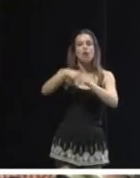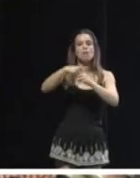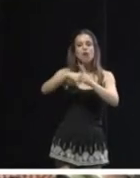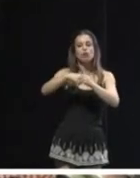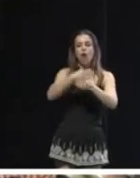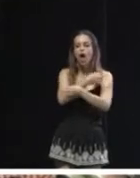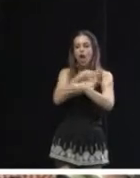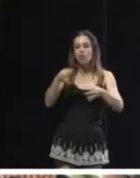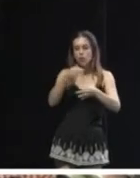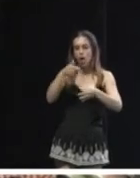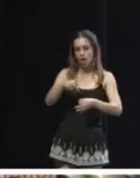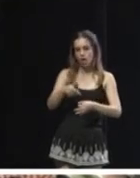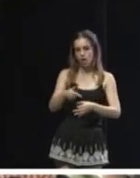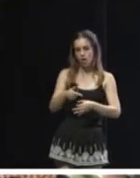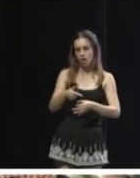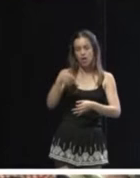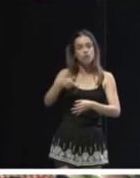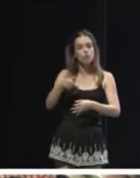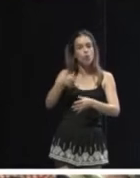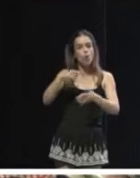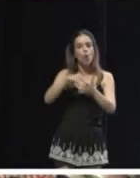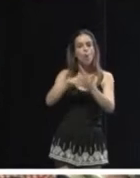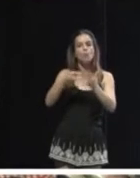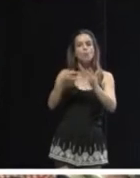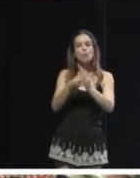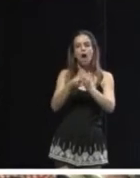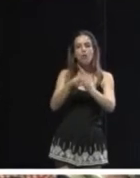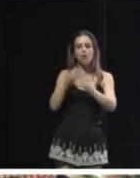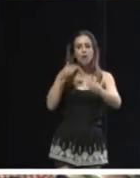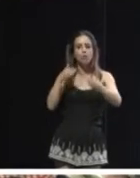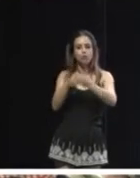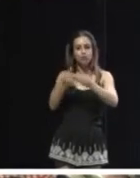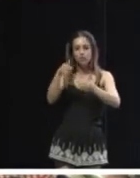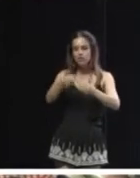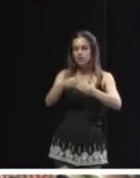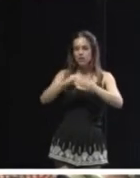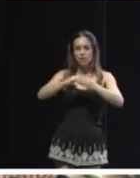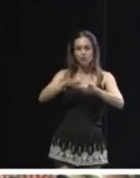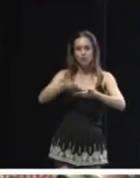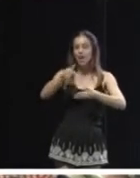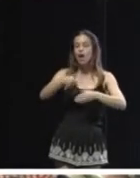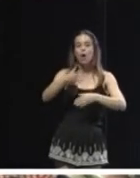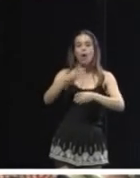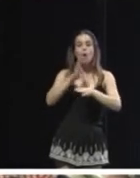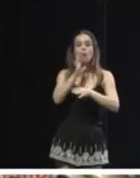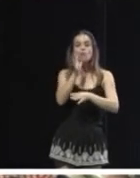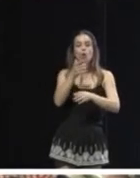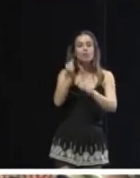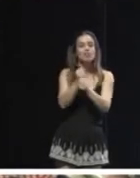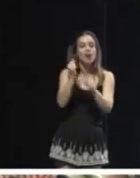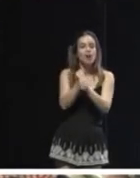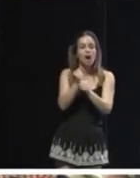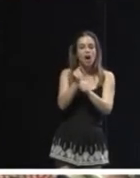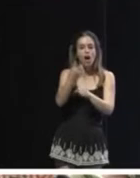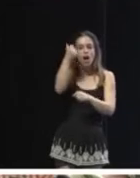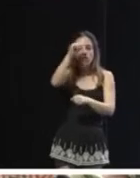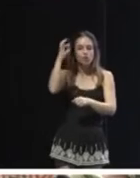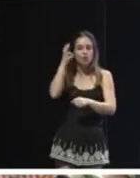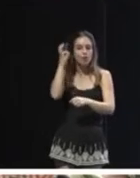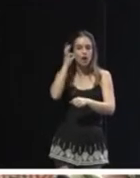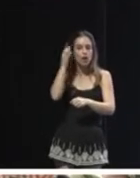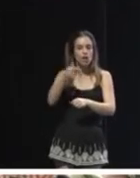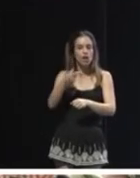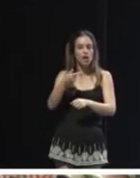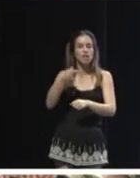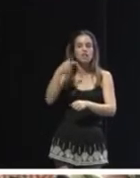Pedimos un plan de choque. Es imprescindible por los trabajadores y las trabajadoras, querido Carlos Arizu, pero también por